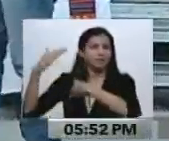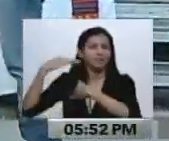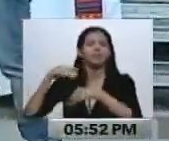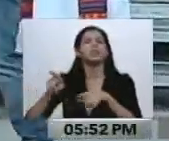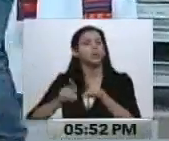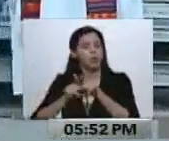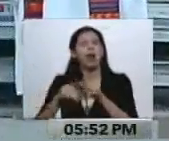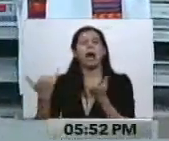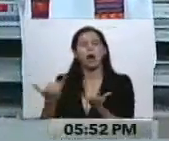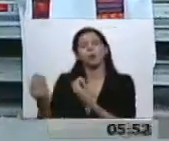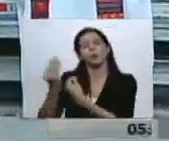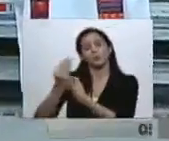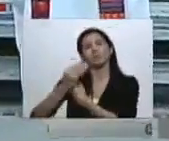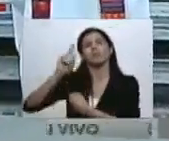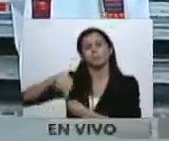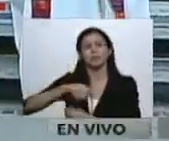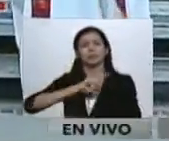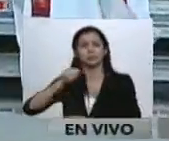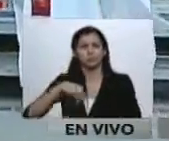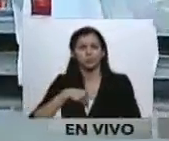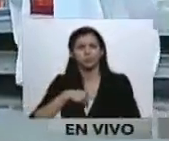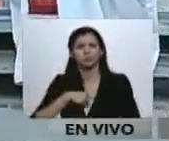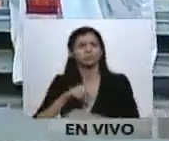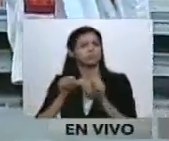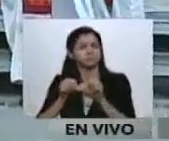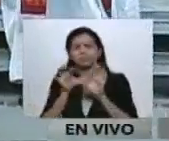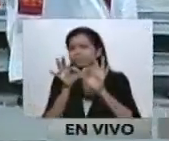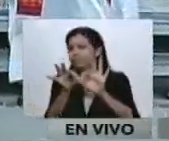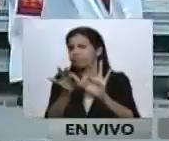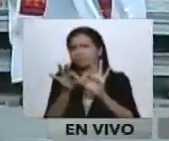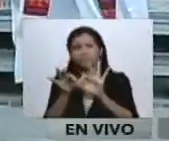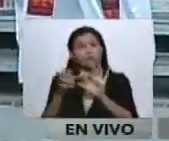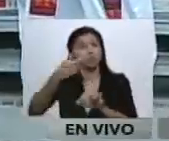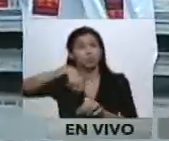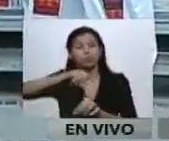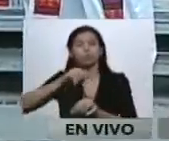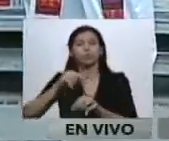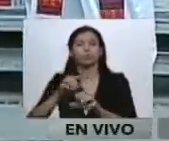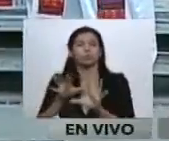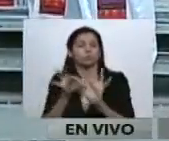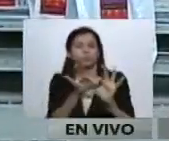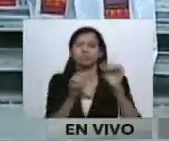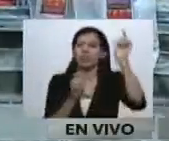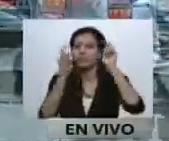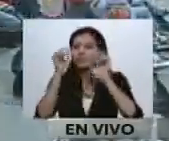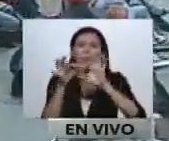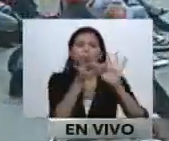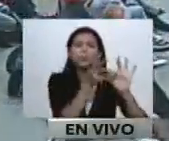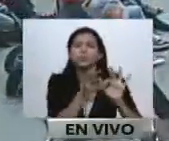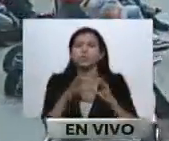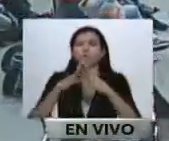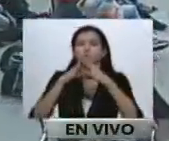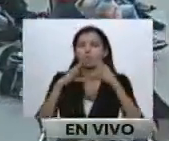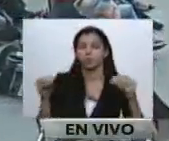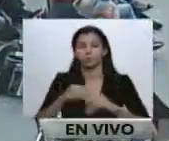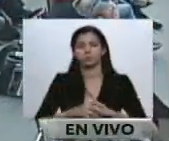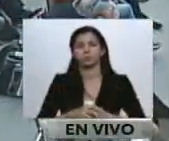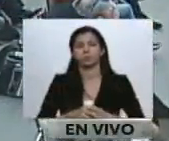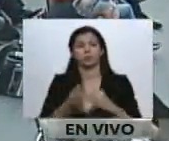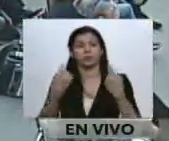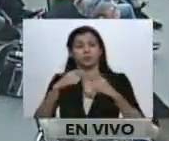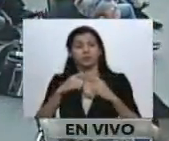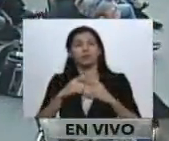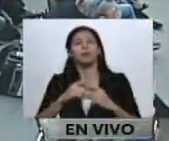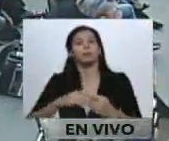y sostengan la unidad de las y los de Chávez en sus distintas formas cívico-militares de construir